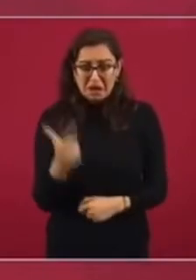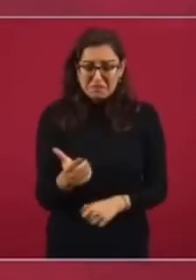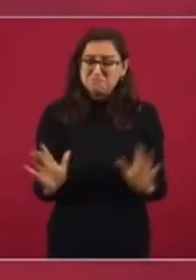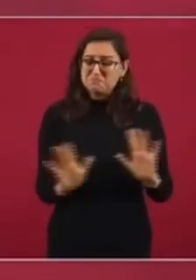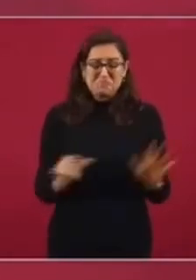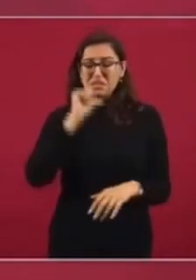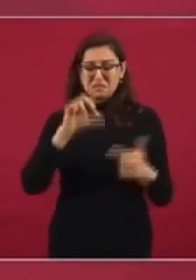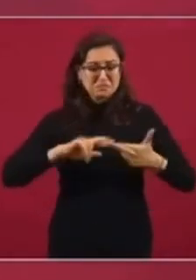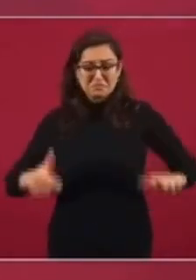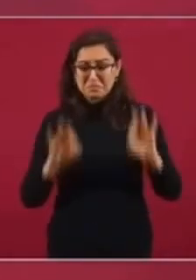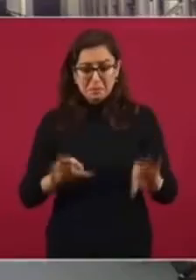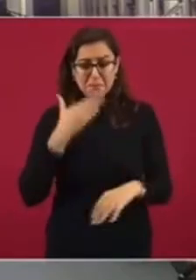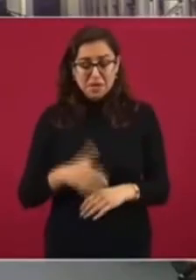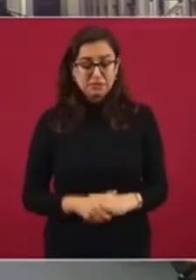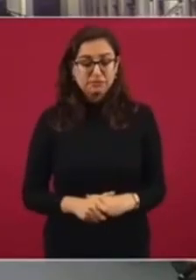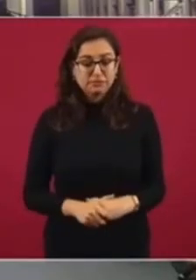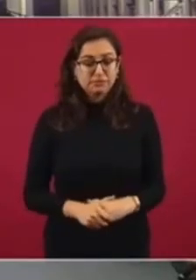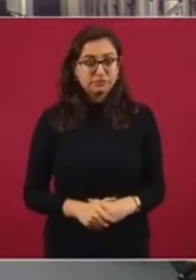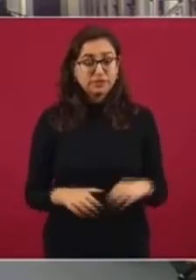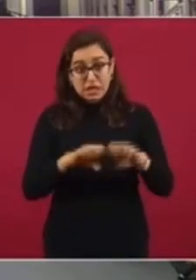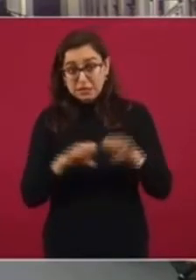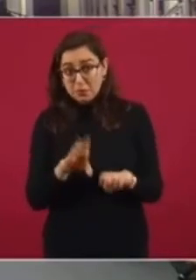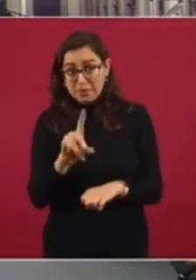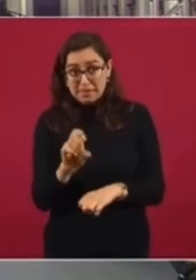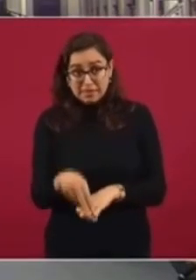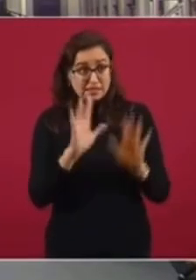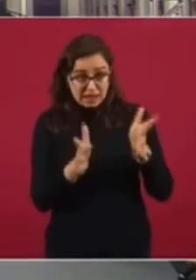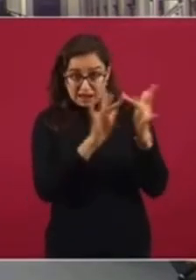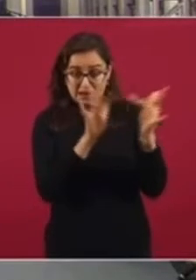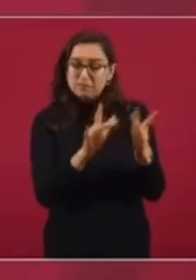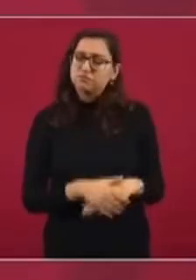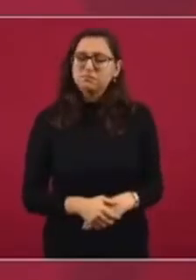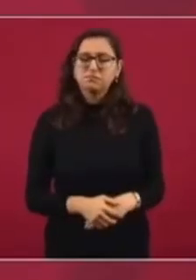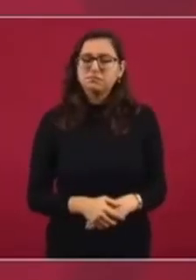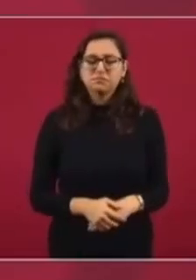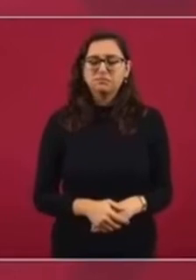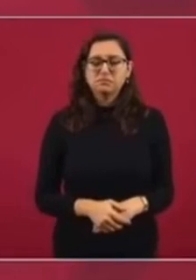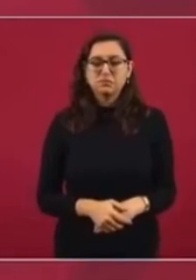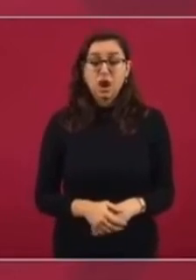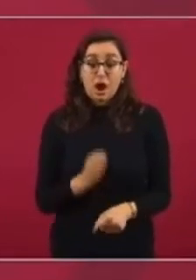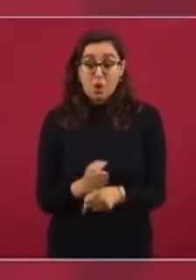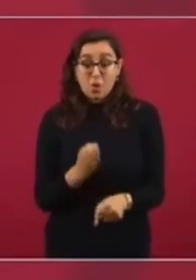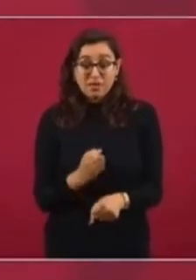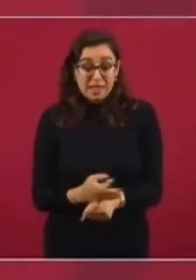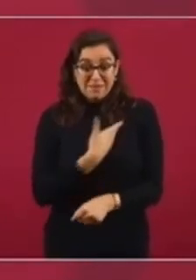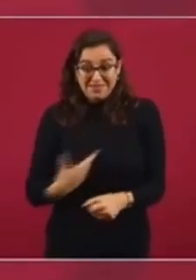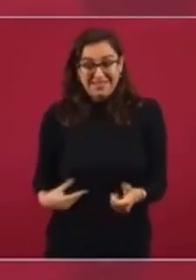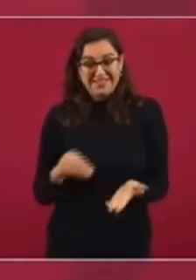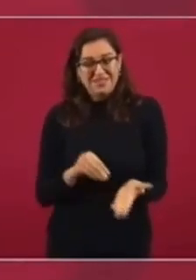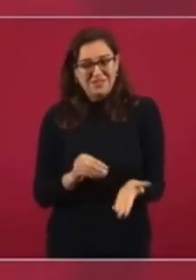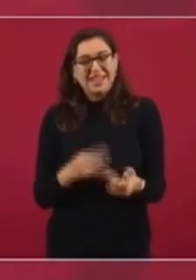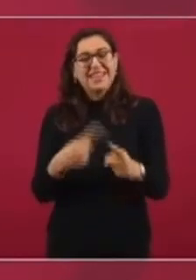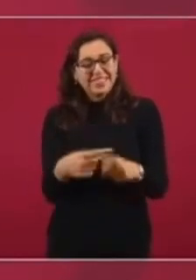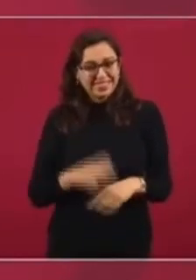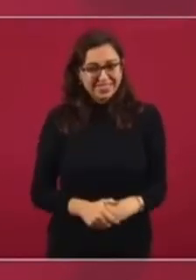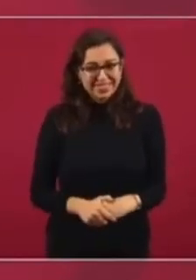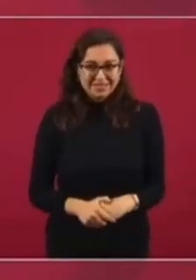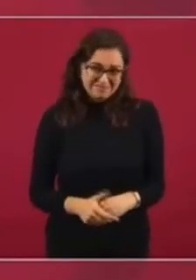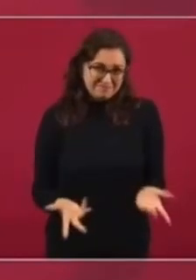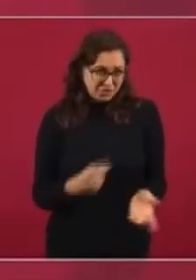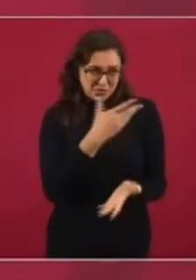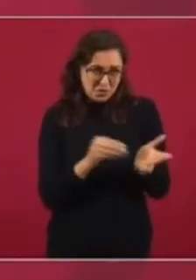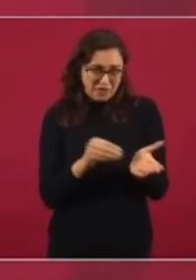buenas relaciones. ¿Ni hay contacto todavía con el equipo de Biden? No, porque la relación la tenemos con el gobierno actual.